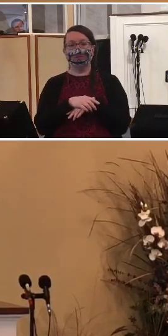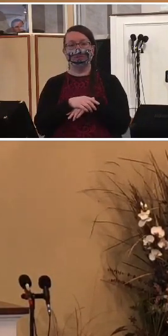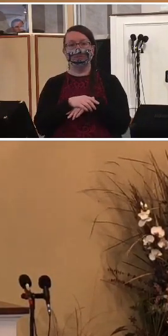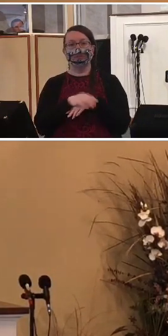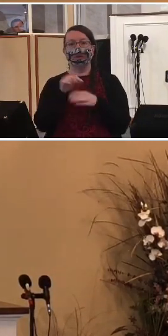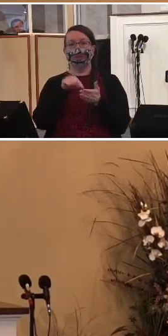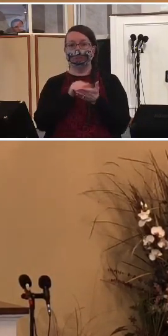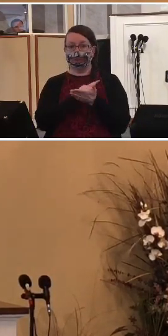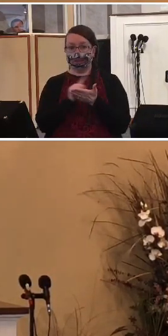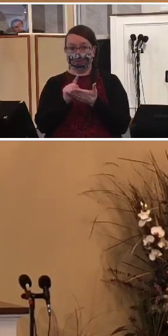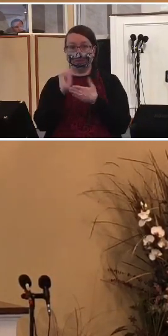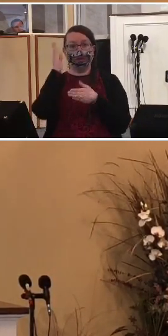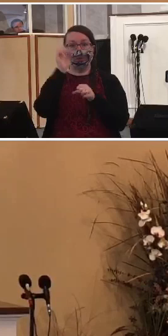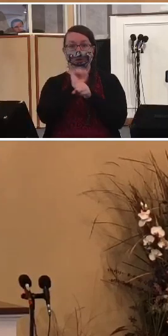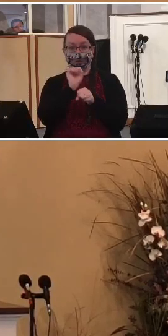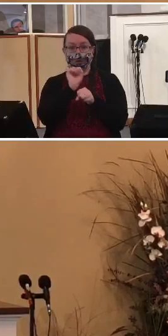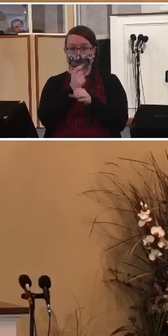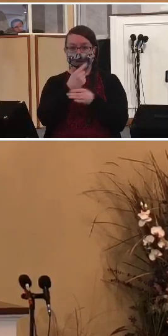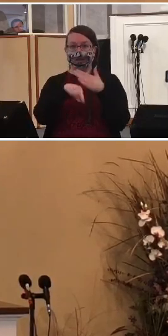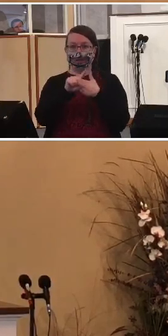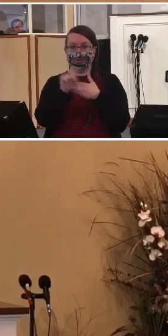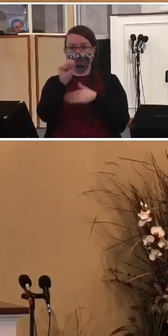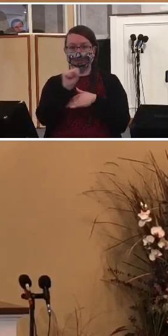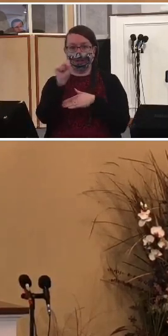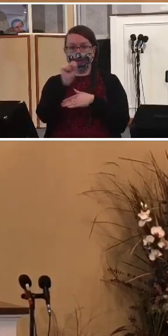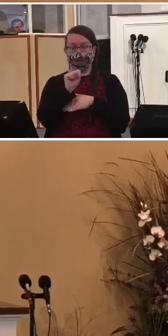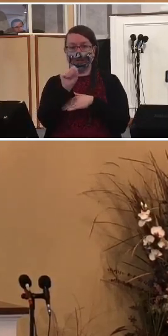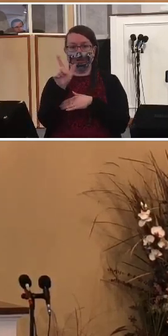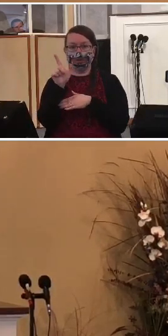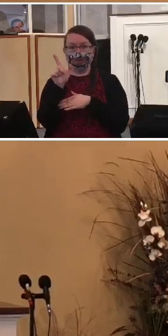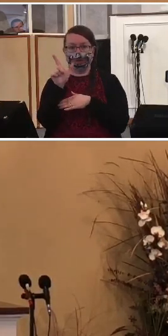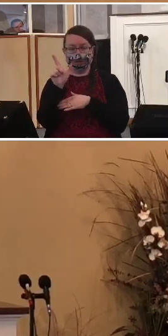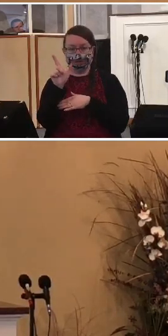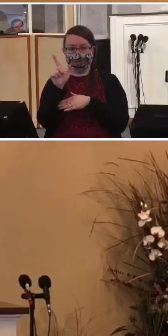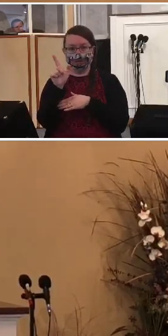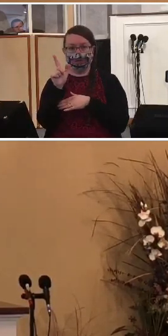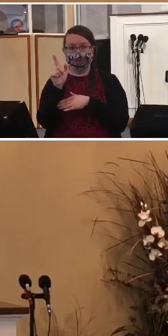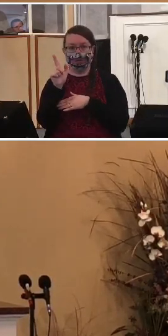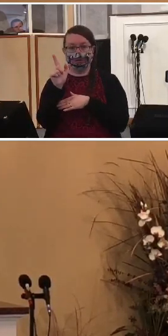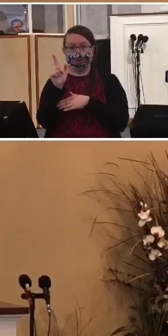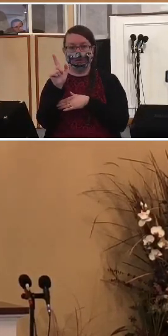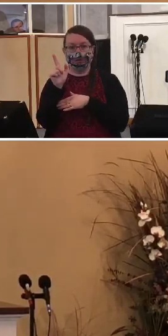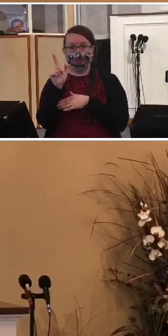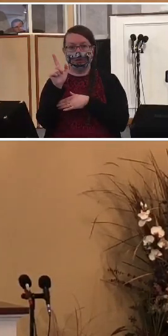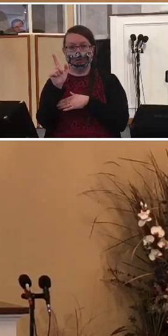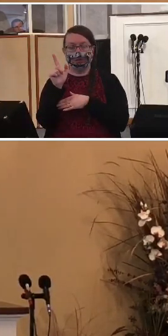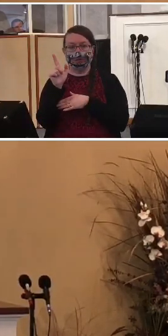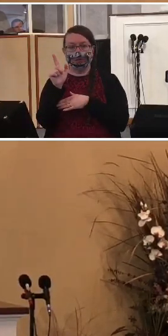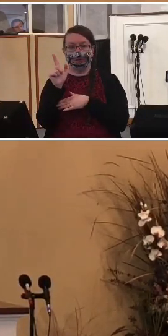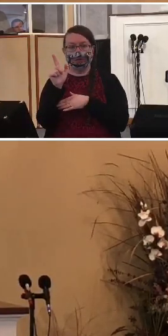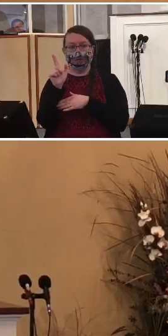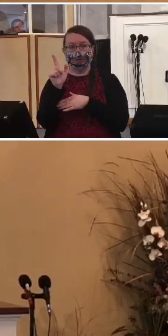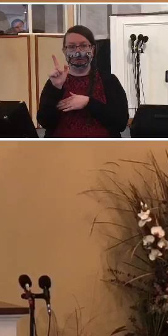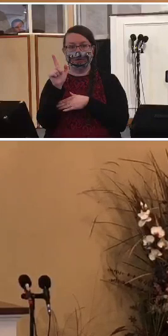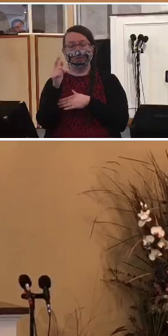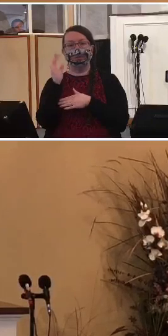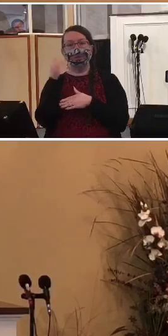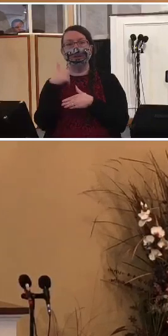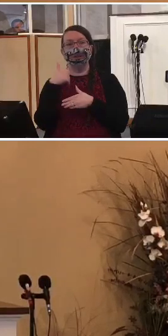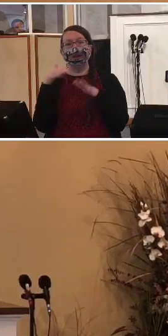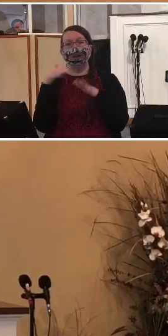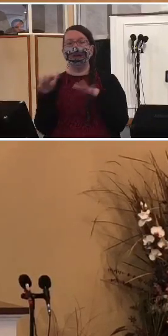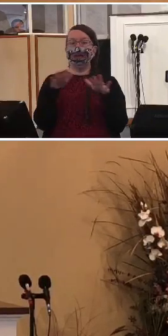vamos a estar trabajando y el siguiente sábado, creo que es el 21, vamos a tener un poquito solamente de